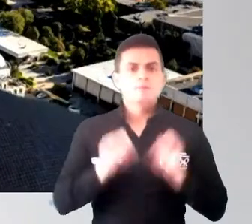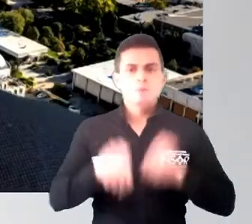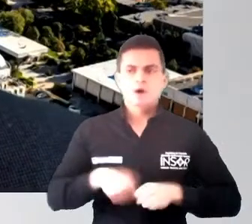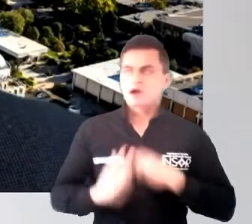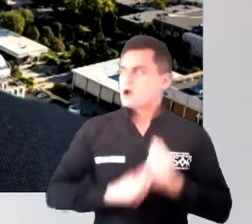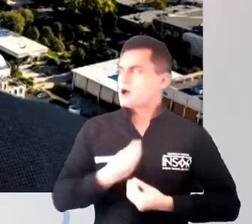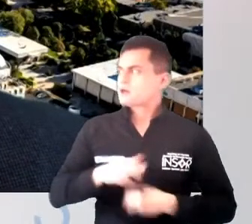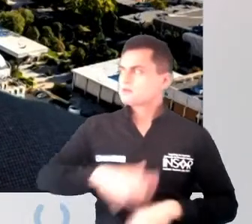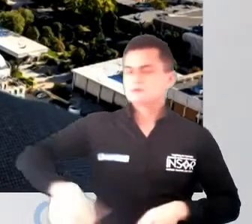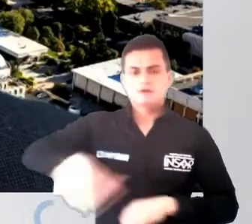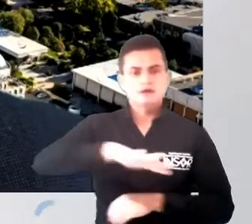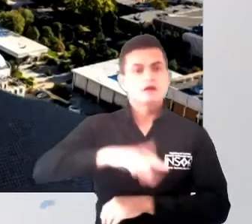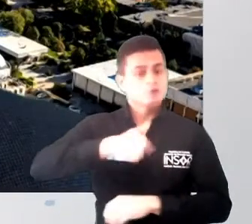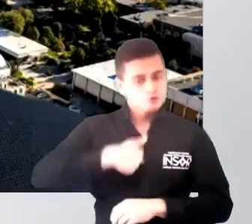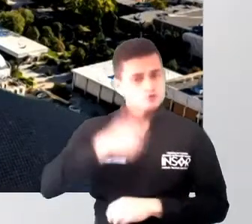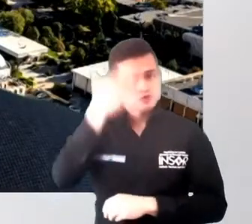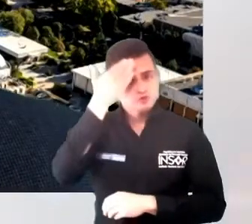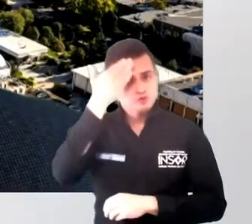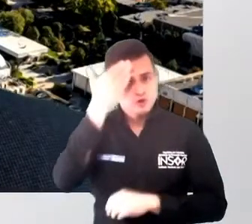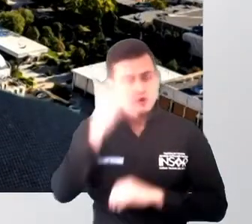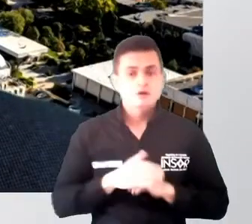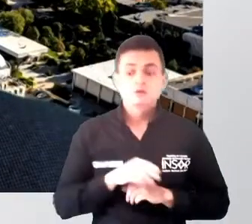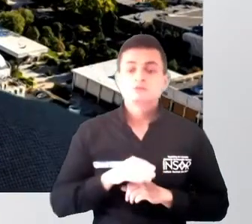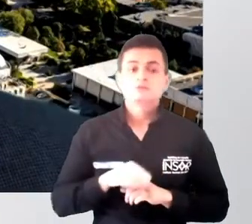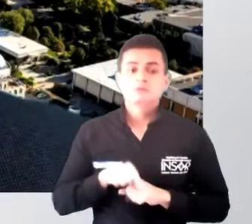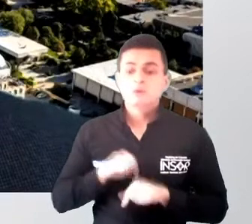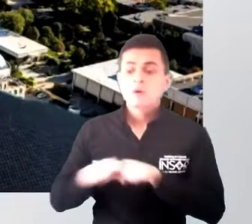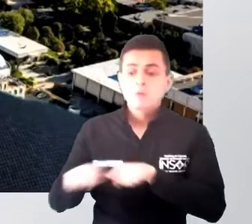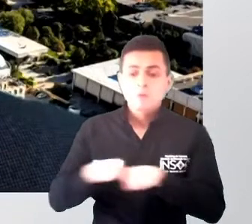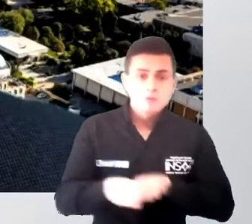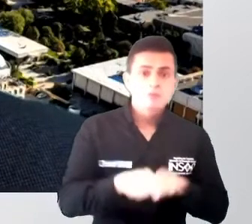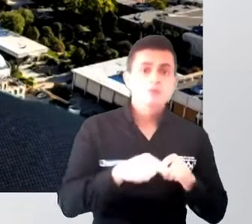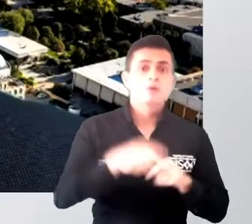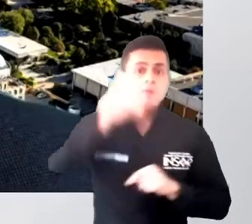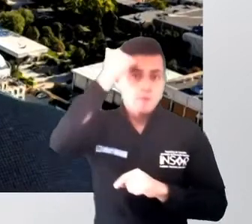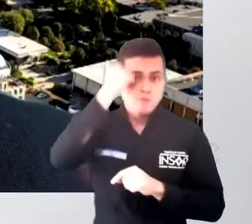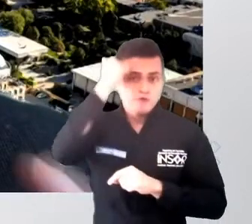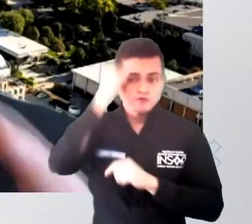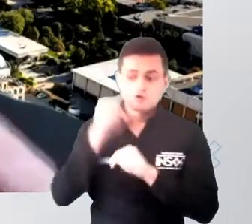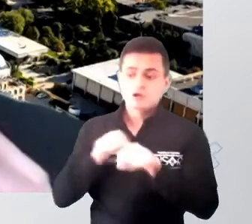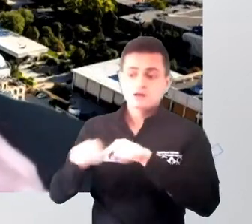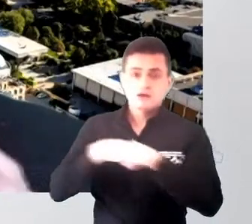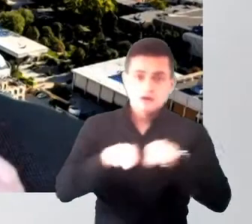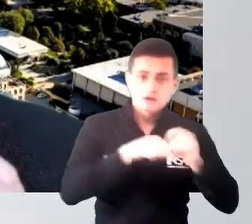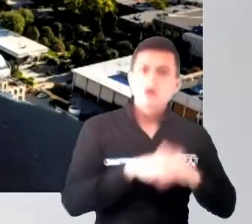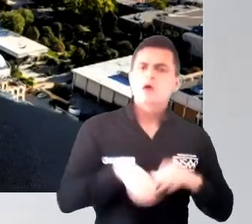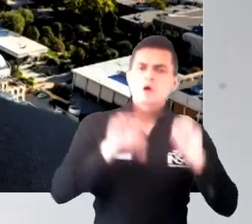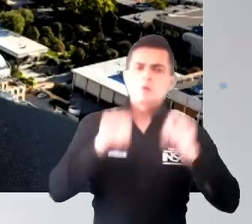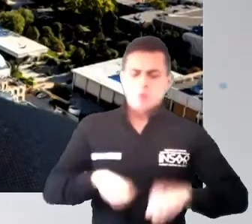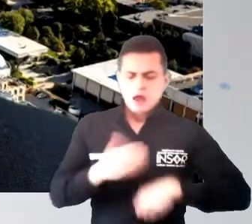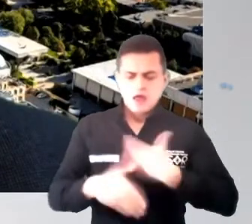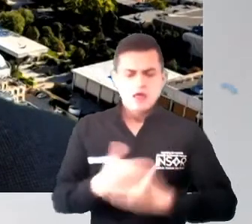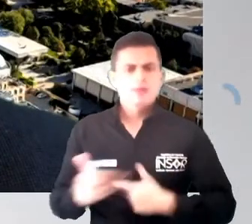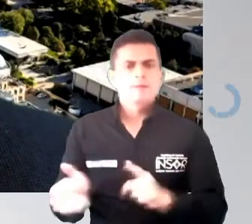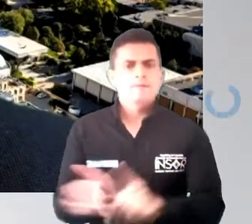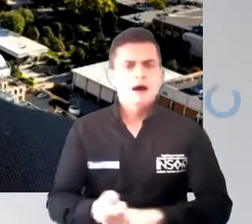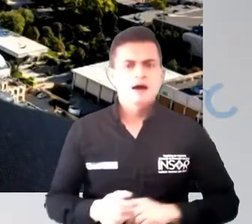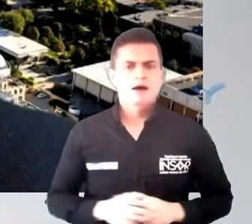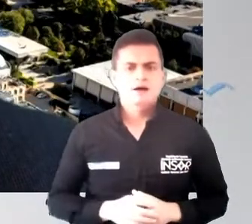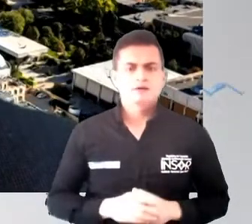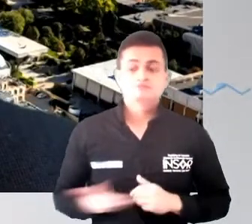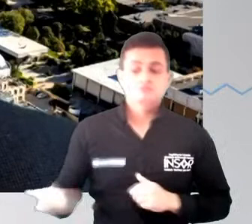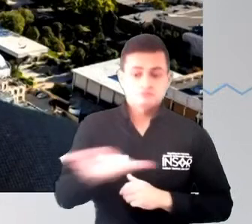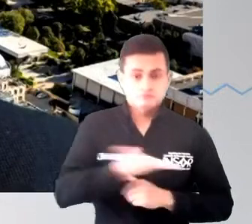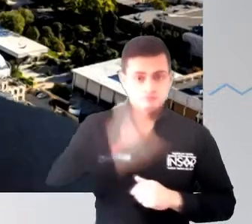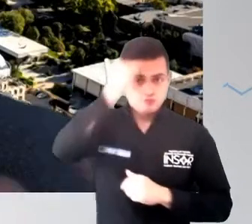sé que ustedes, como educadores, lo van a poder lograr. Y también sé que ustedes, como